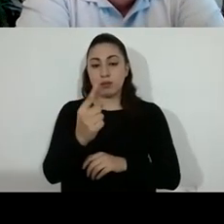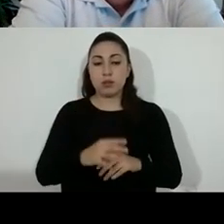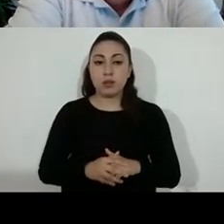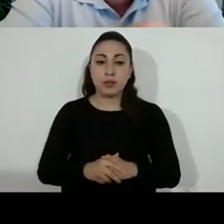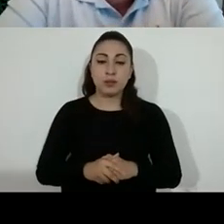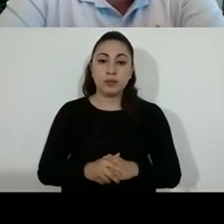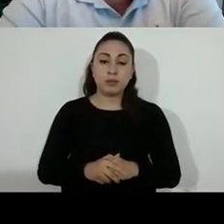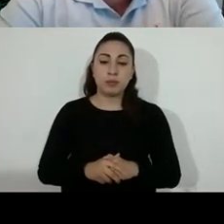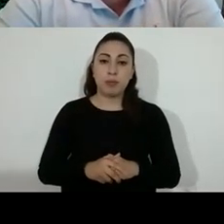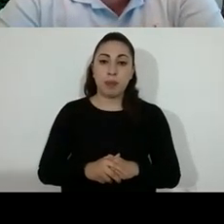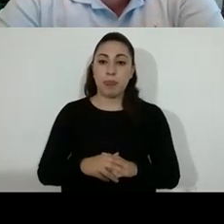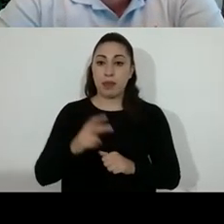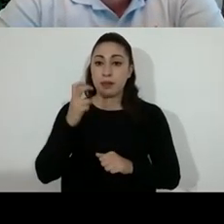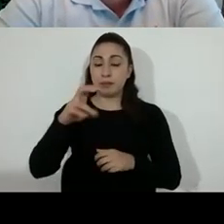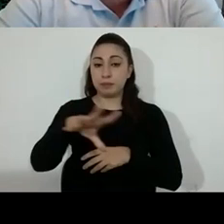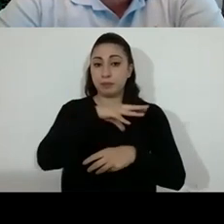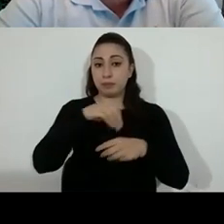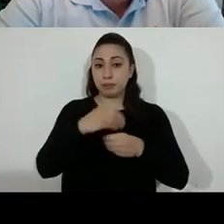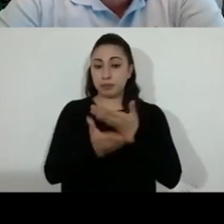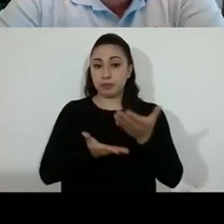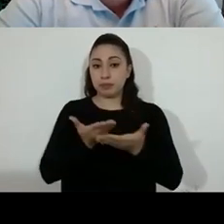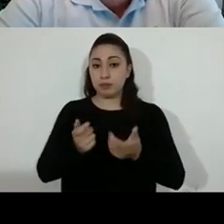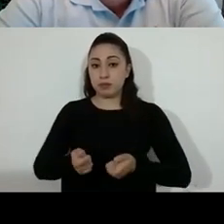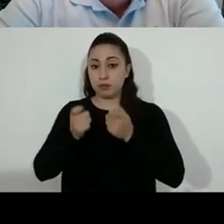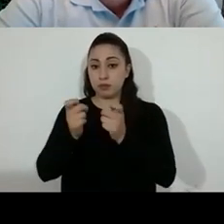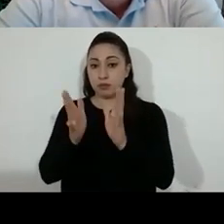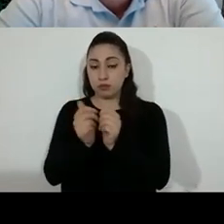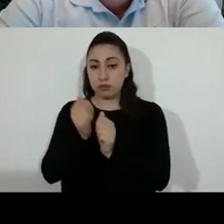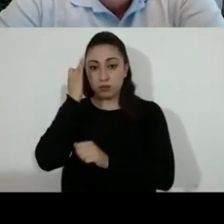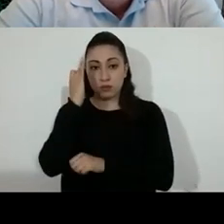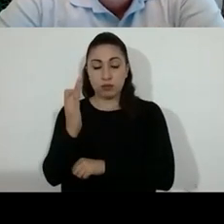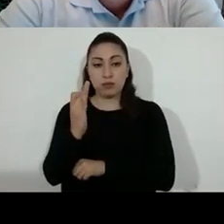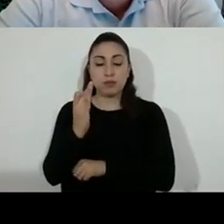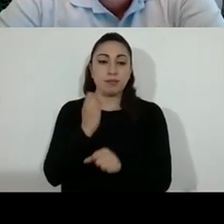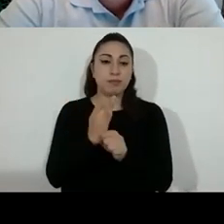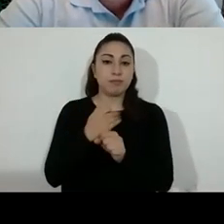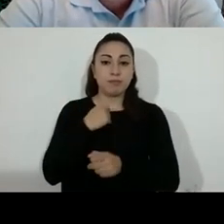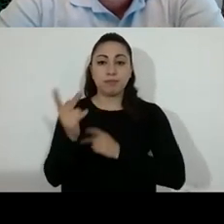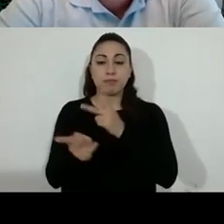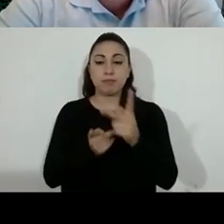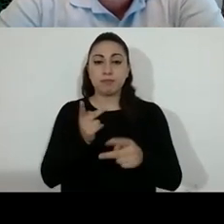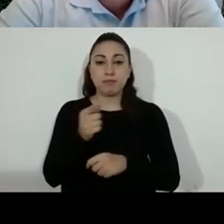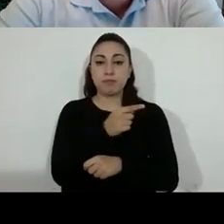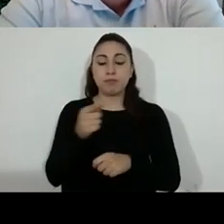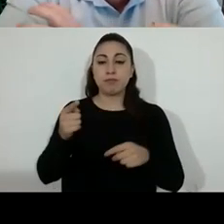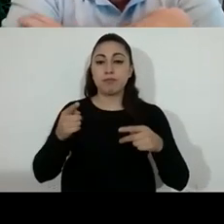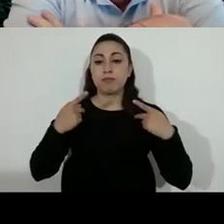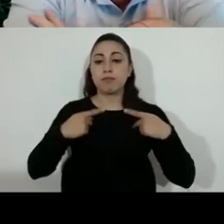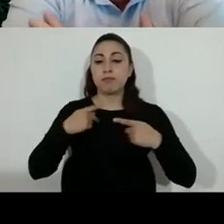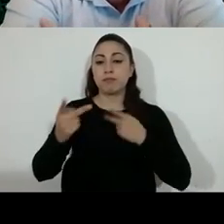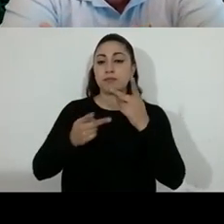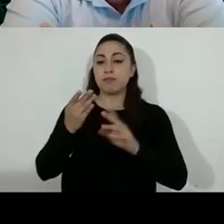vez que el dictamen fue distribuido con antelación, se somete a su consideración. Se abre la lista de oradores hasta por